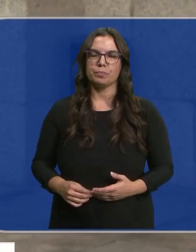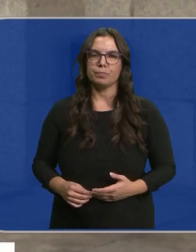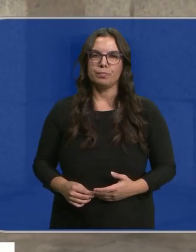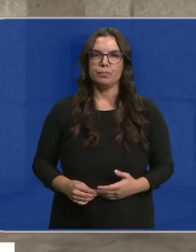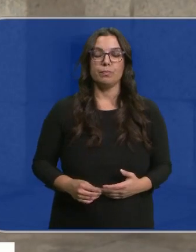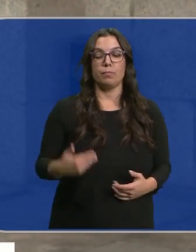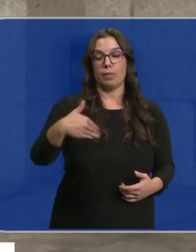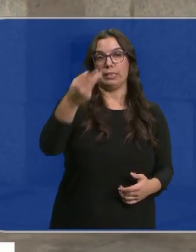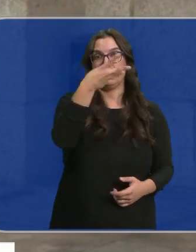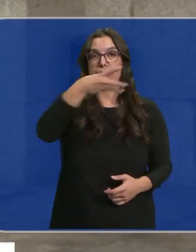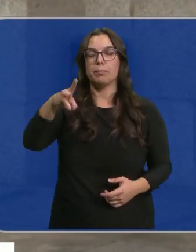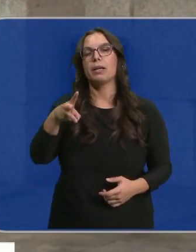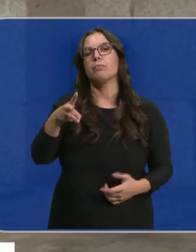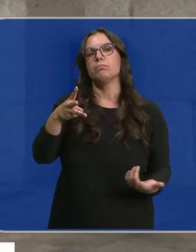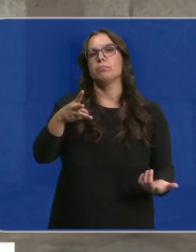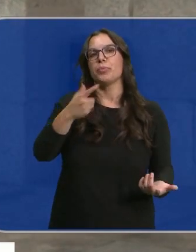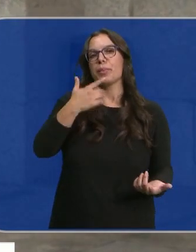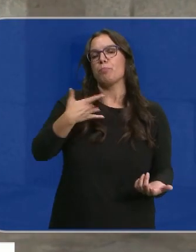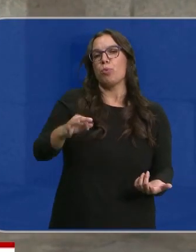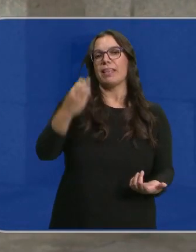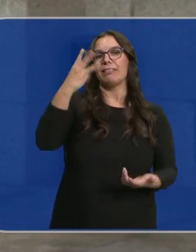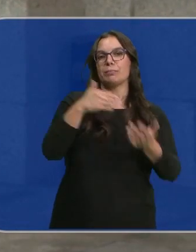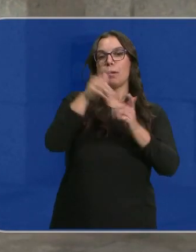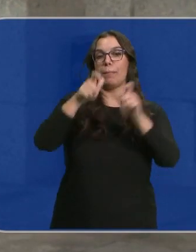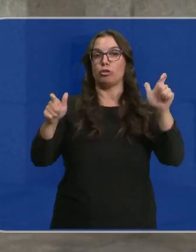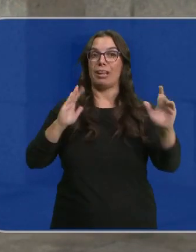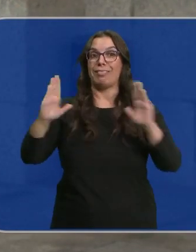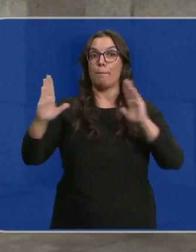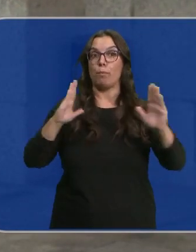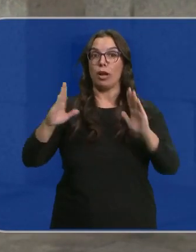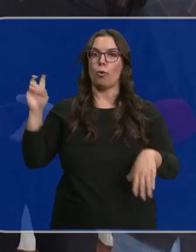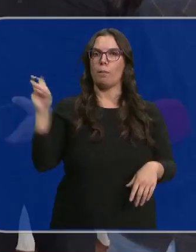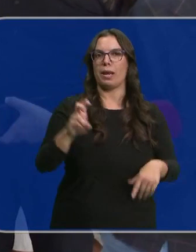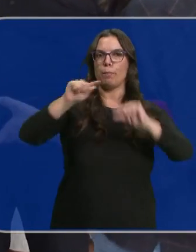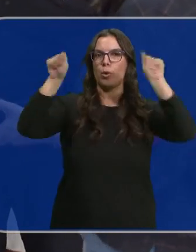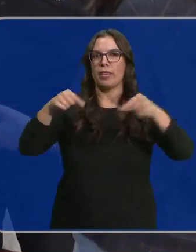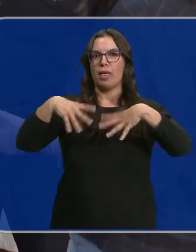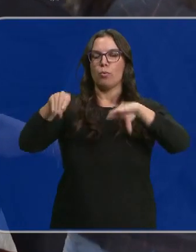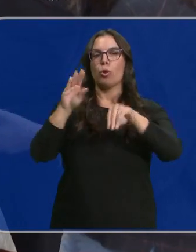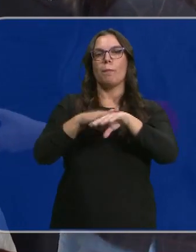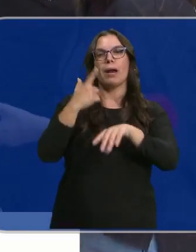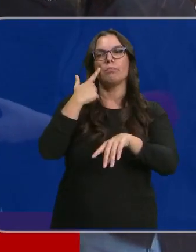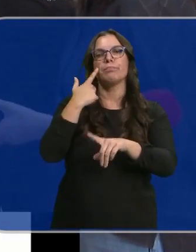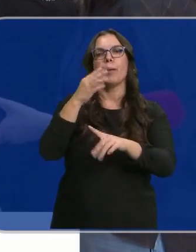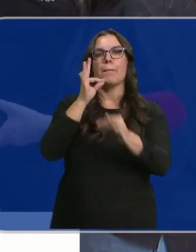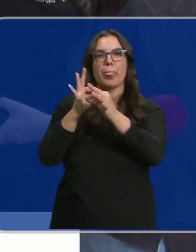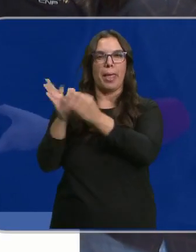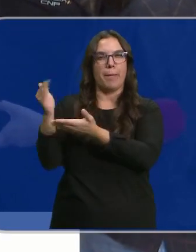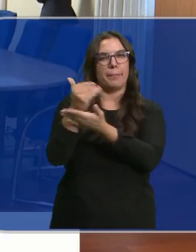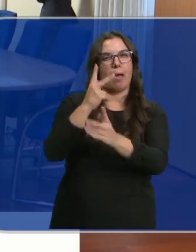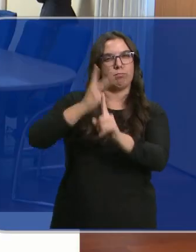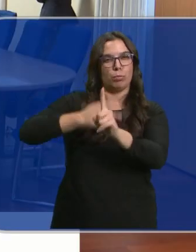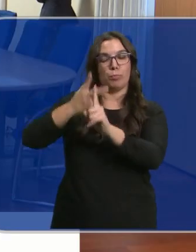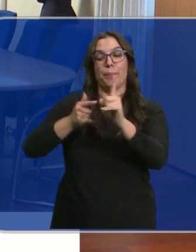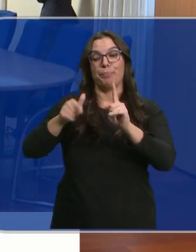Durante las próximas 3 semanas se espera que alrededor de 3.000 temporeros lleguen a la provincia de Burgos para la vendimia. Durante esta campaña, la